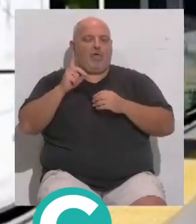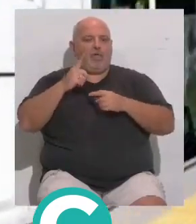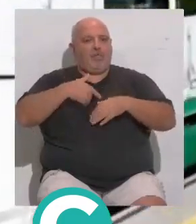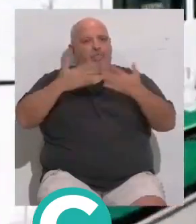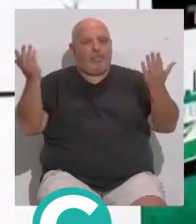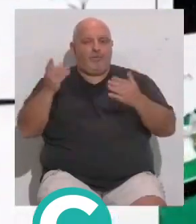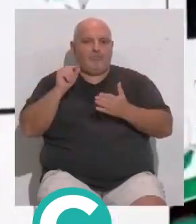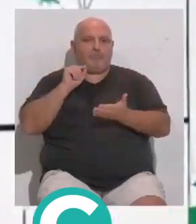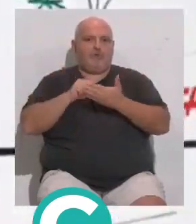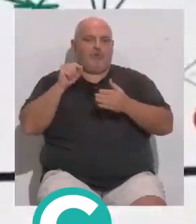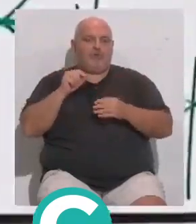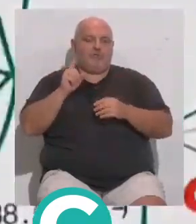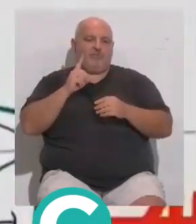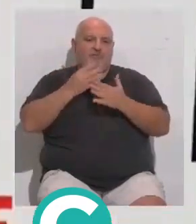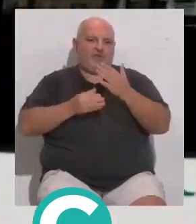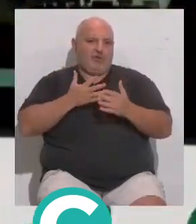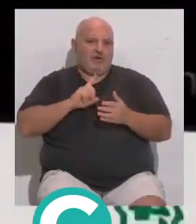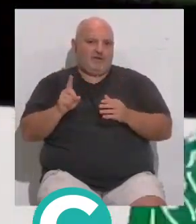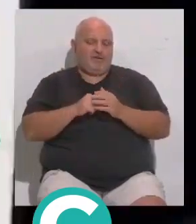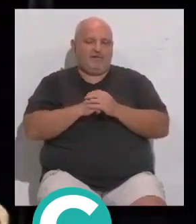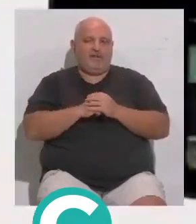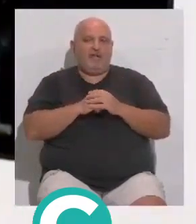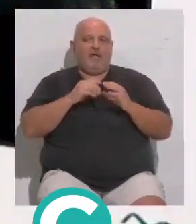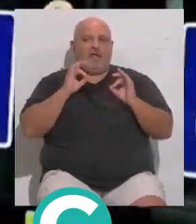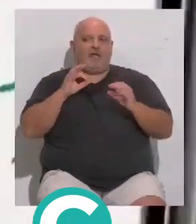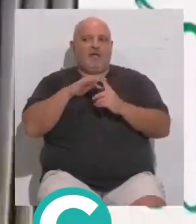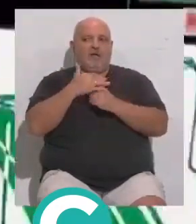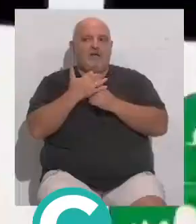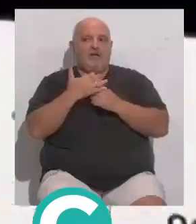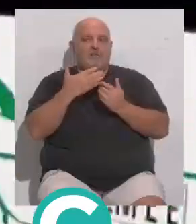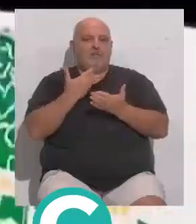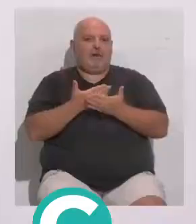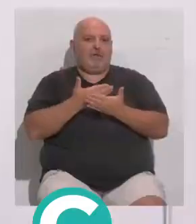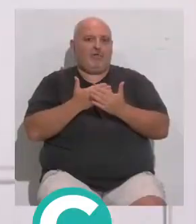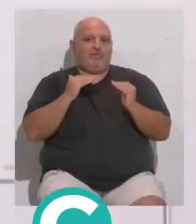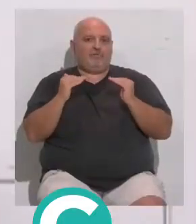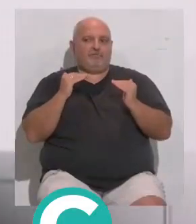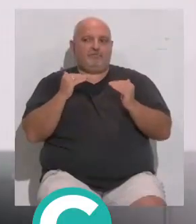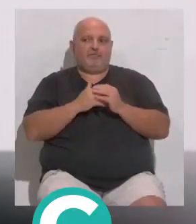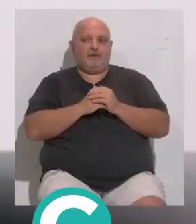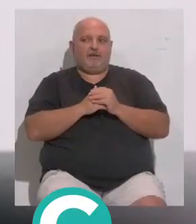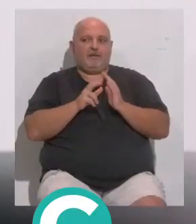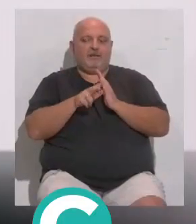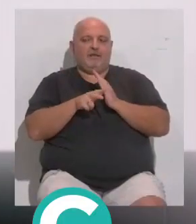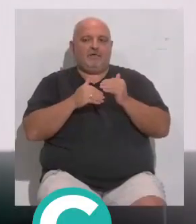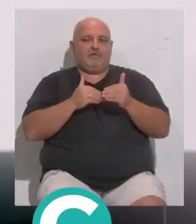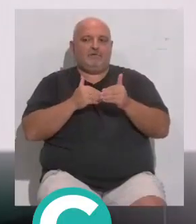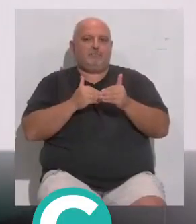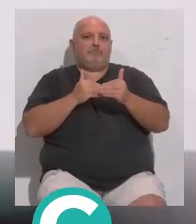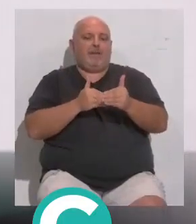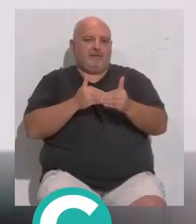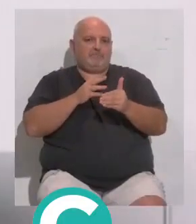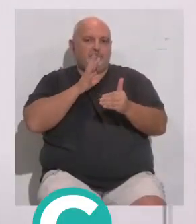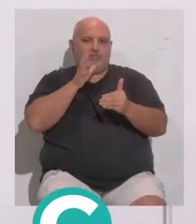de nuevo la puesta en marcha del transporte. Como estamos en periodo de prueba, pues tardará un poco